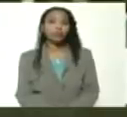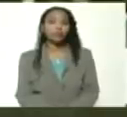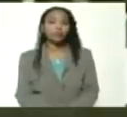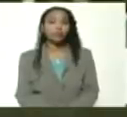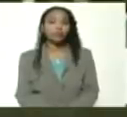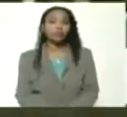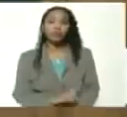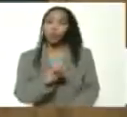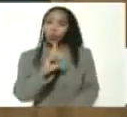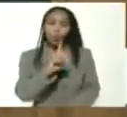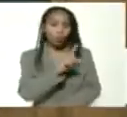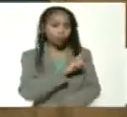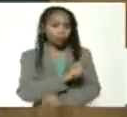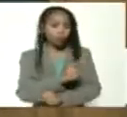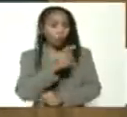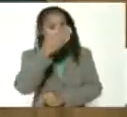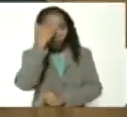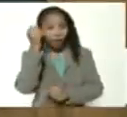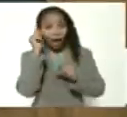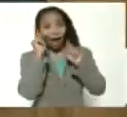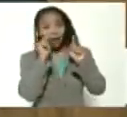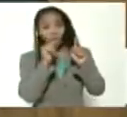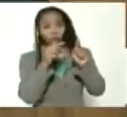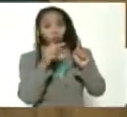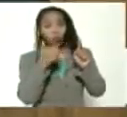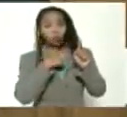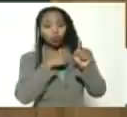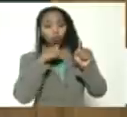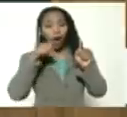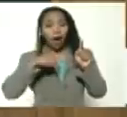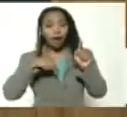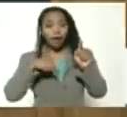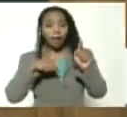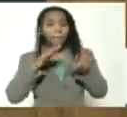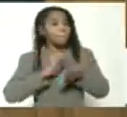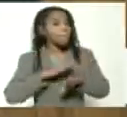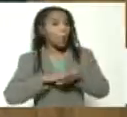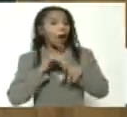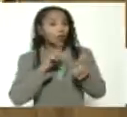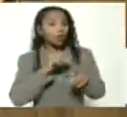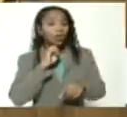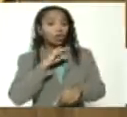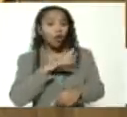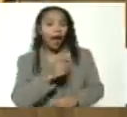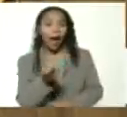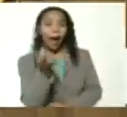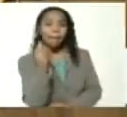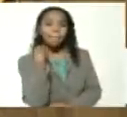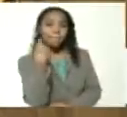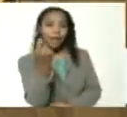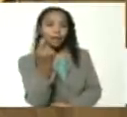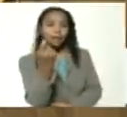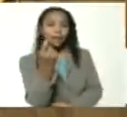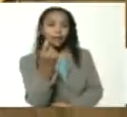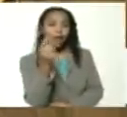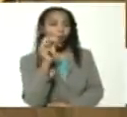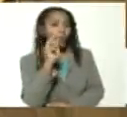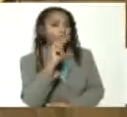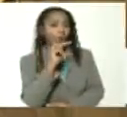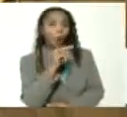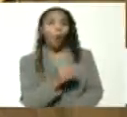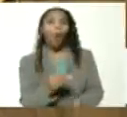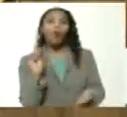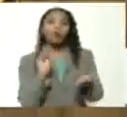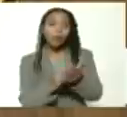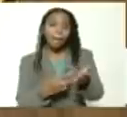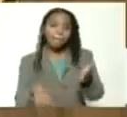No debemos olvidar eso, los que estamos acá, porque son historias que jamás y nunca pueden repetirse.